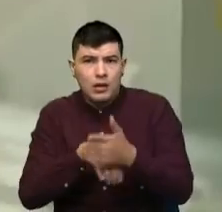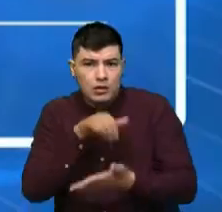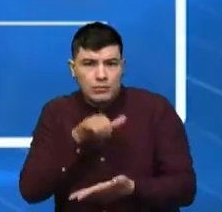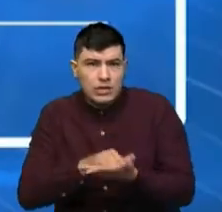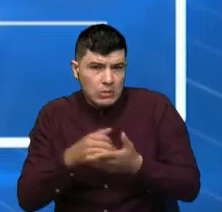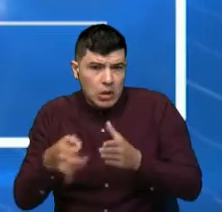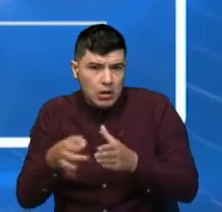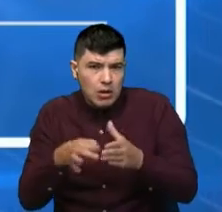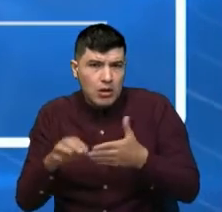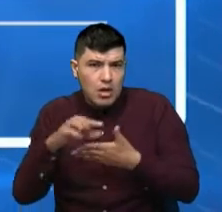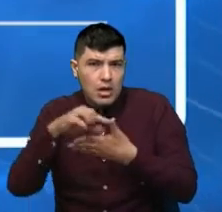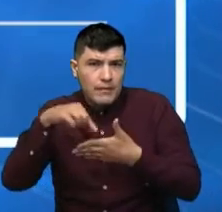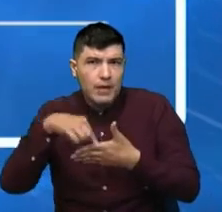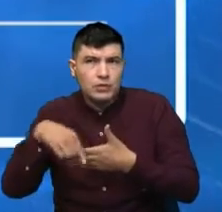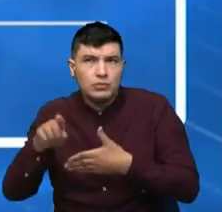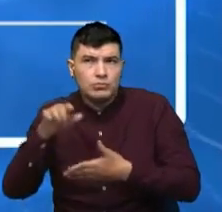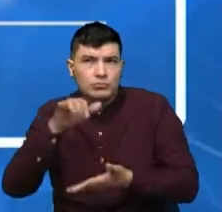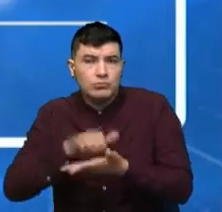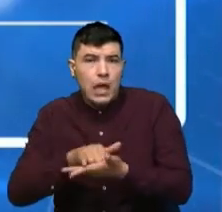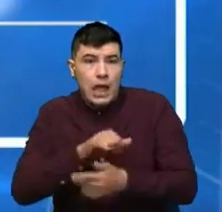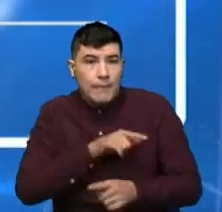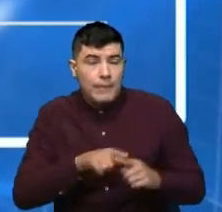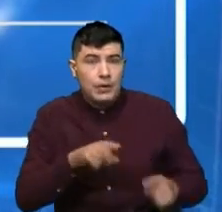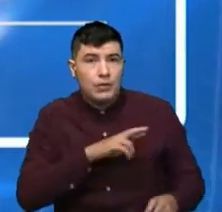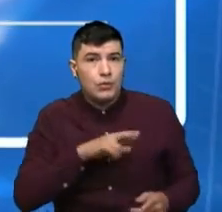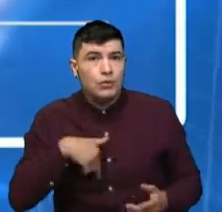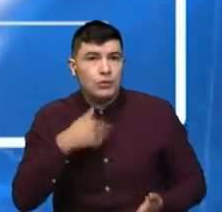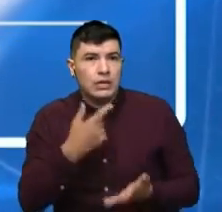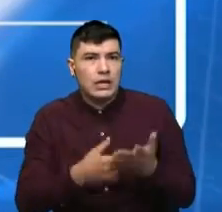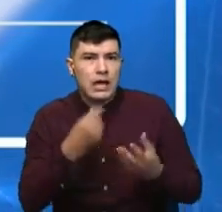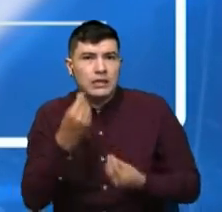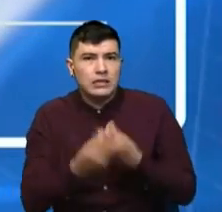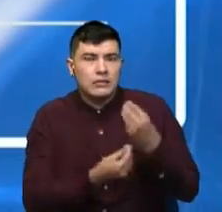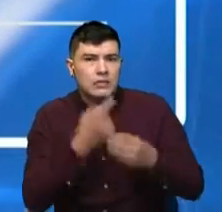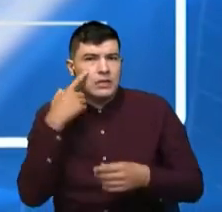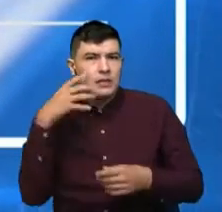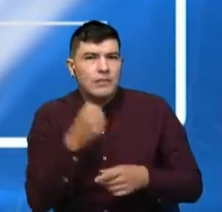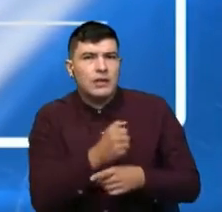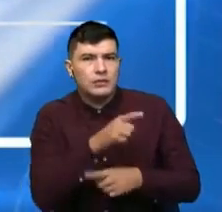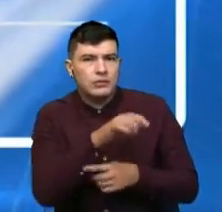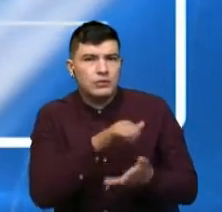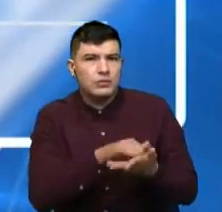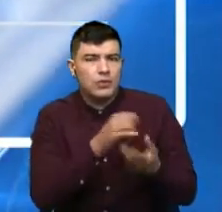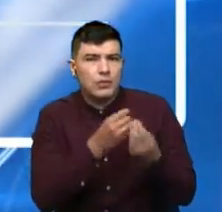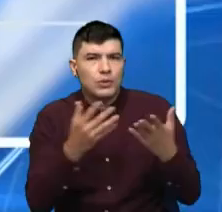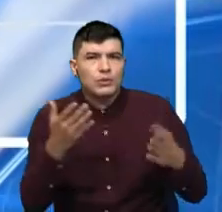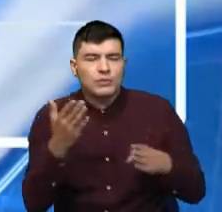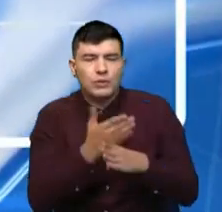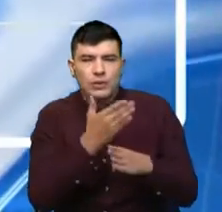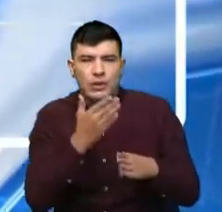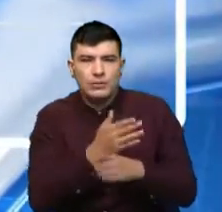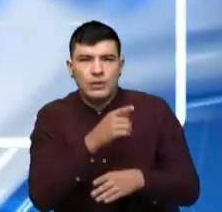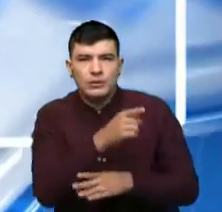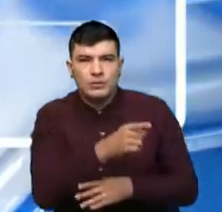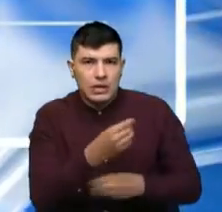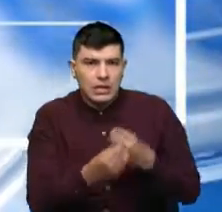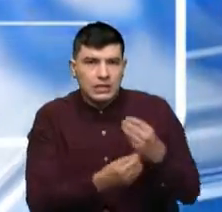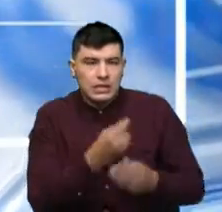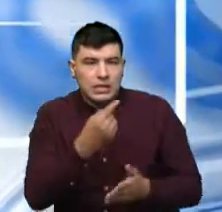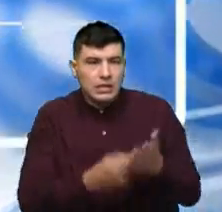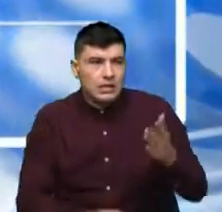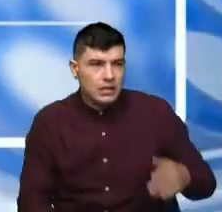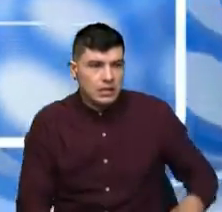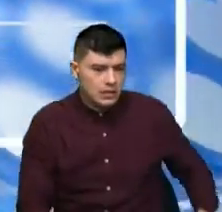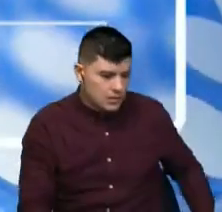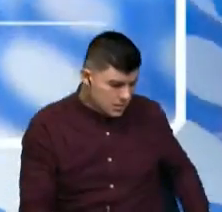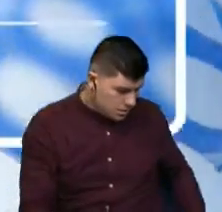componentes lo que hacemos después de encontrar que hay muchas otras opciones que si la paciente no encuentra bella face puede comprar